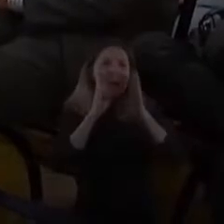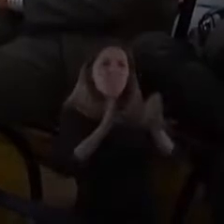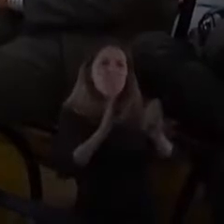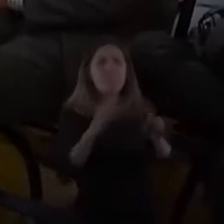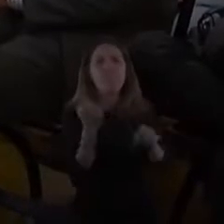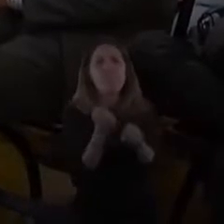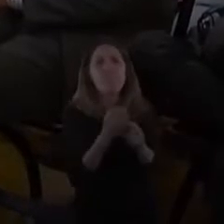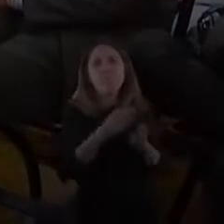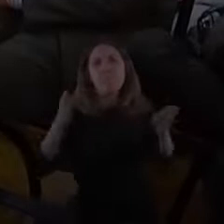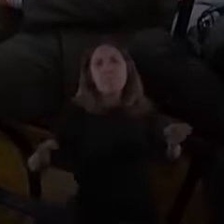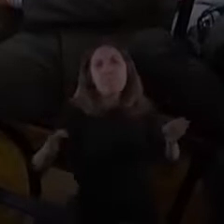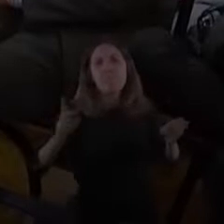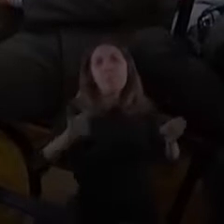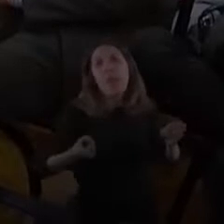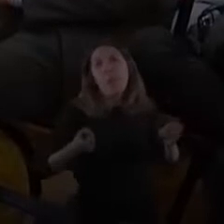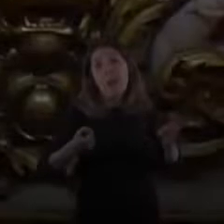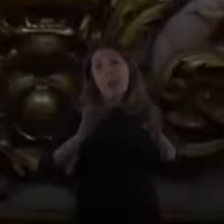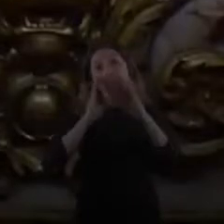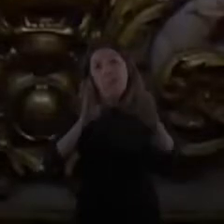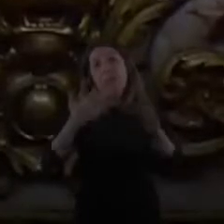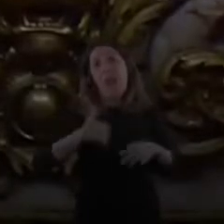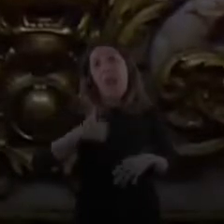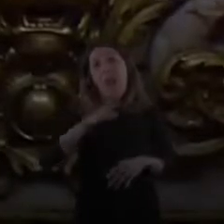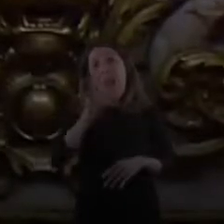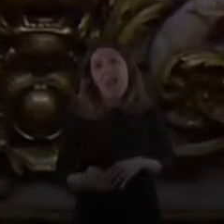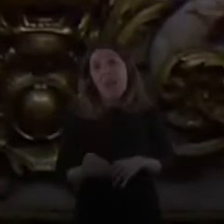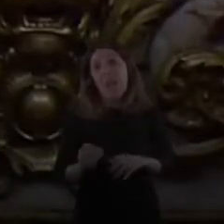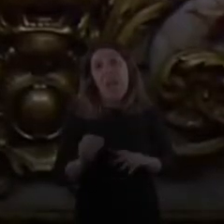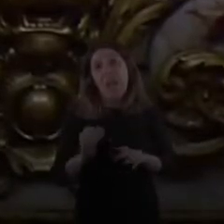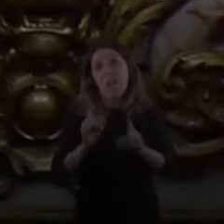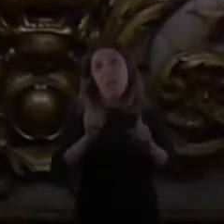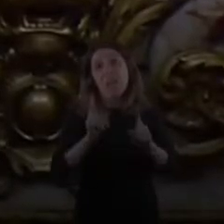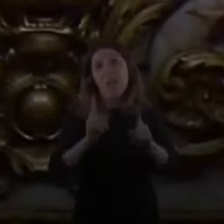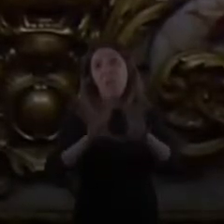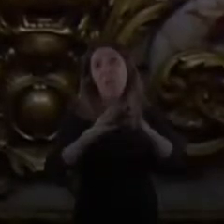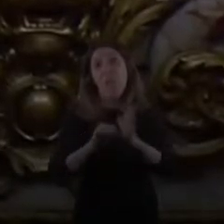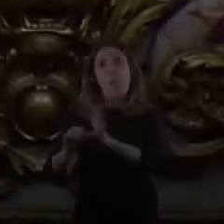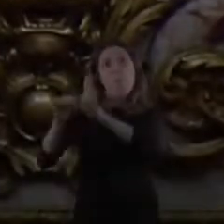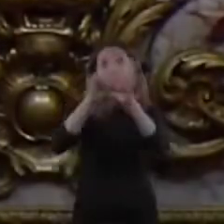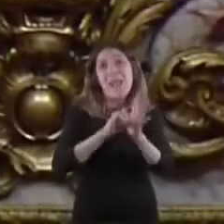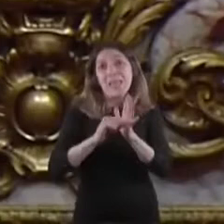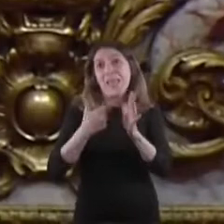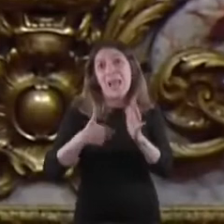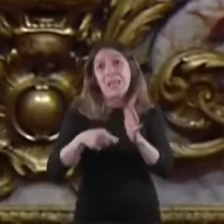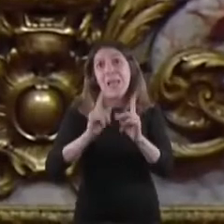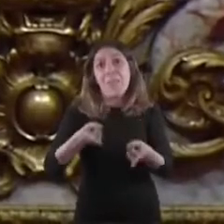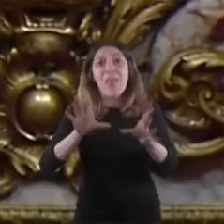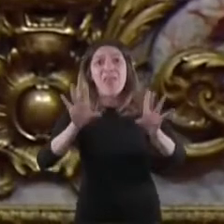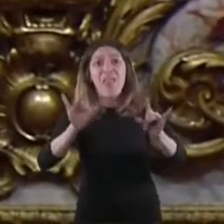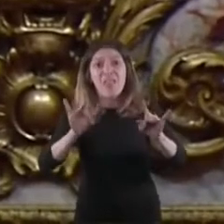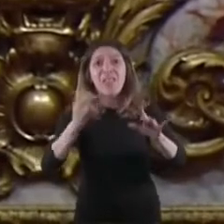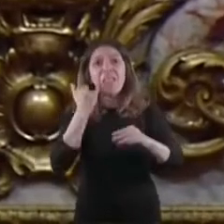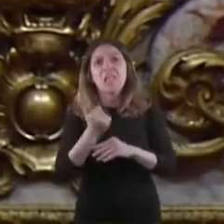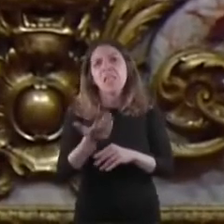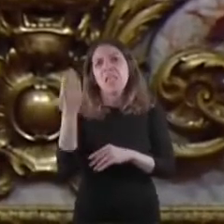gestión y con la Argentina, que está inmersa en un mundo muy complejo como el que nos toca vivir. Hemos logrado